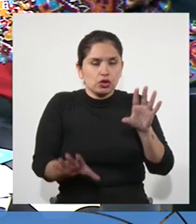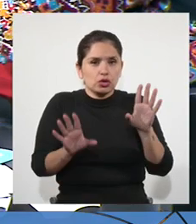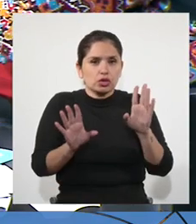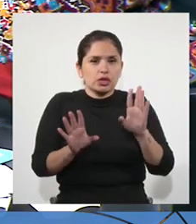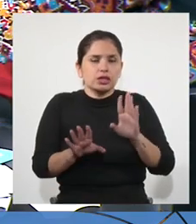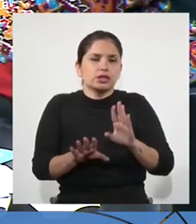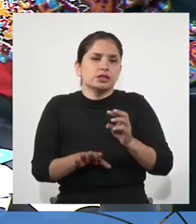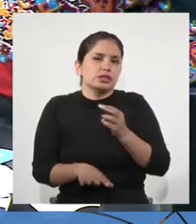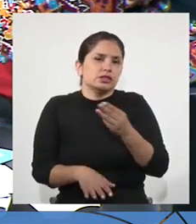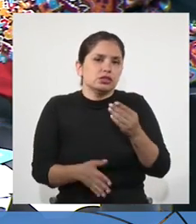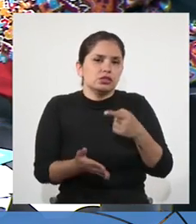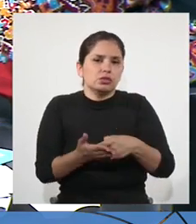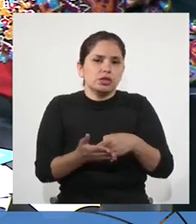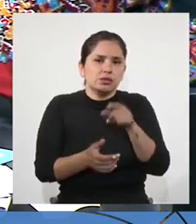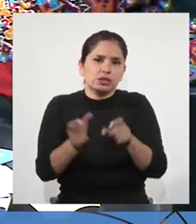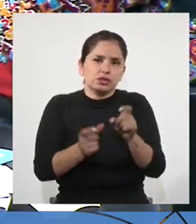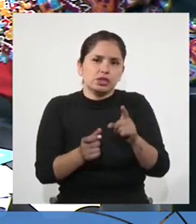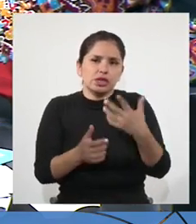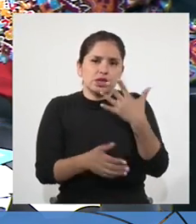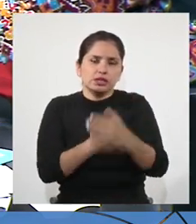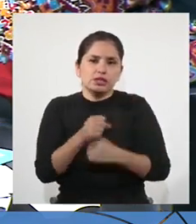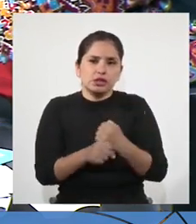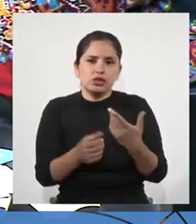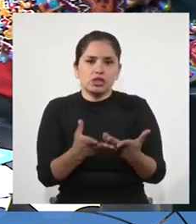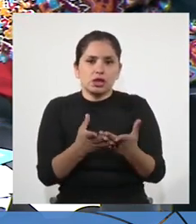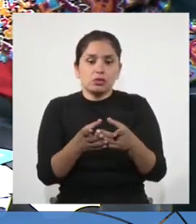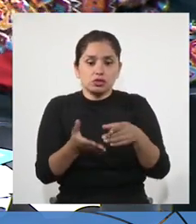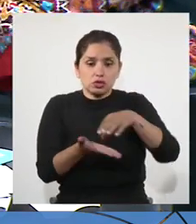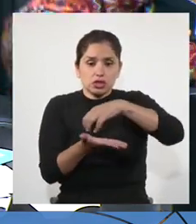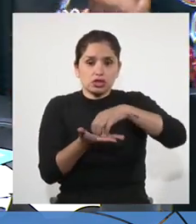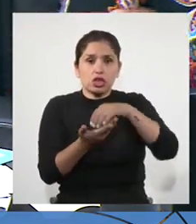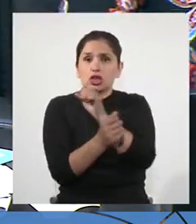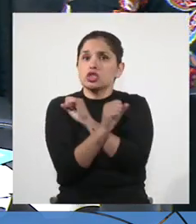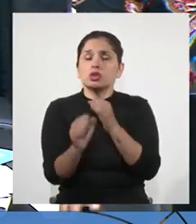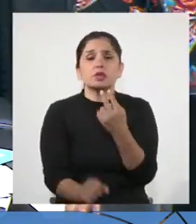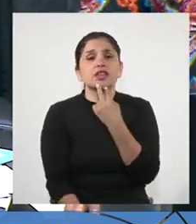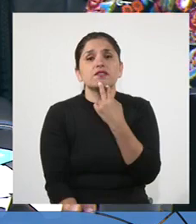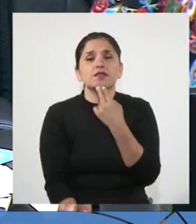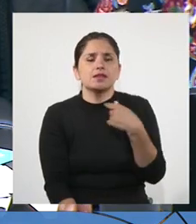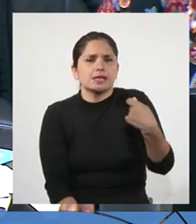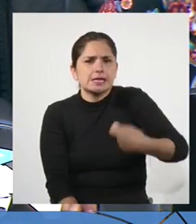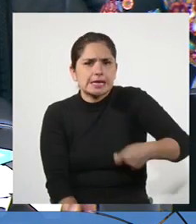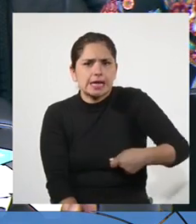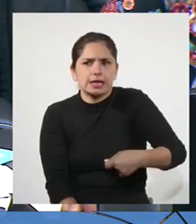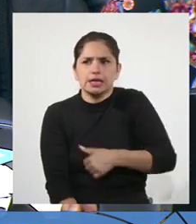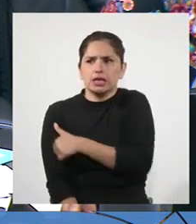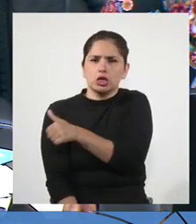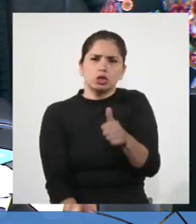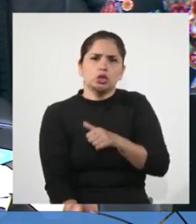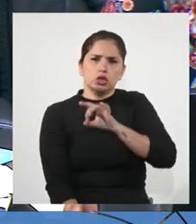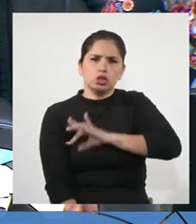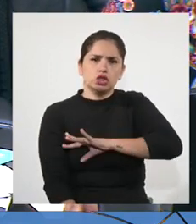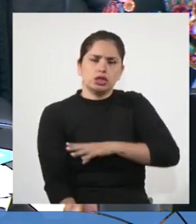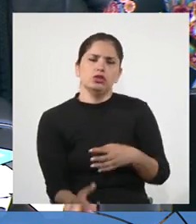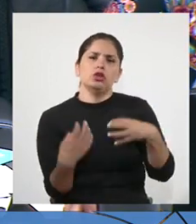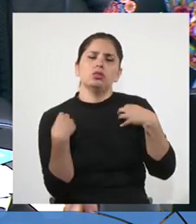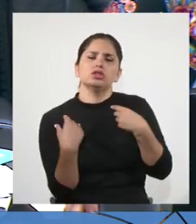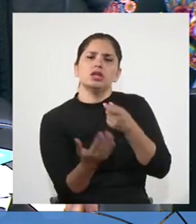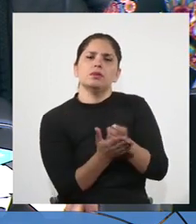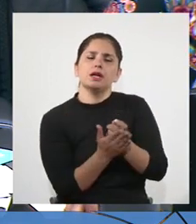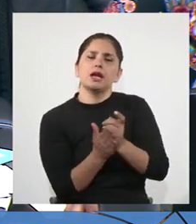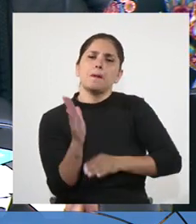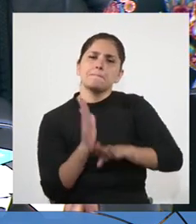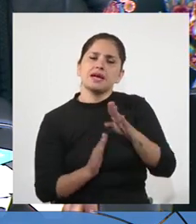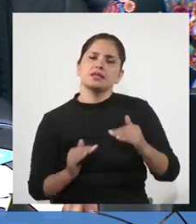cada 5 años, estamos en una megalópolis. Una ciudad invivible y cara, que la pagan todos los chilenos. Tiene que haber más equidad.